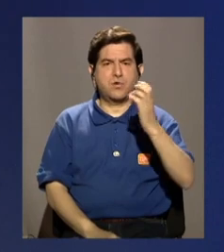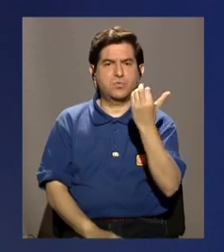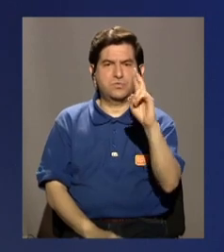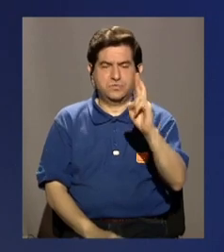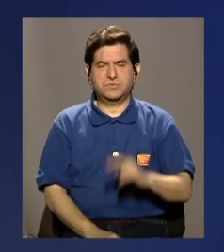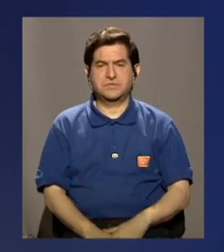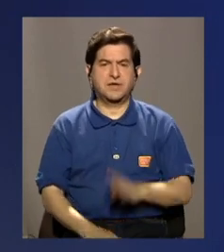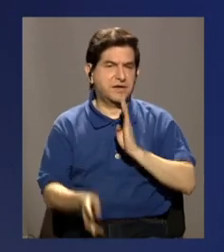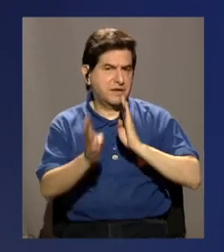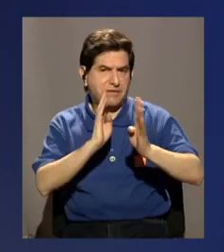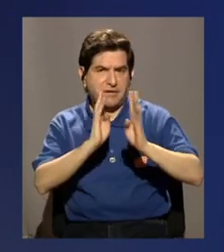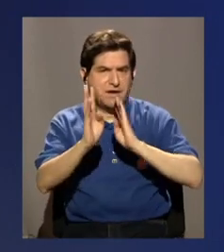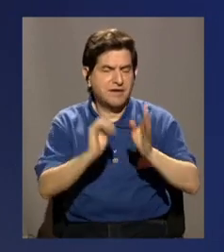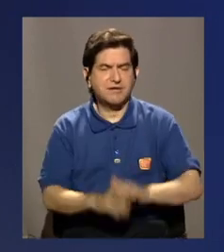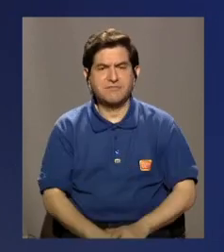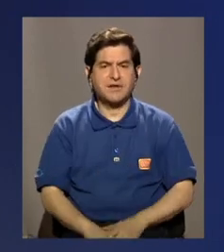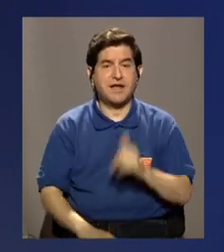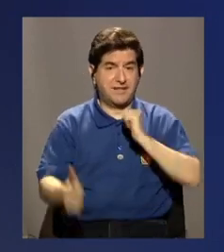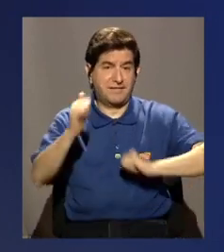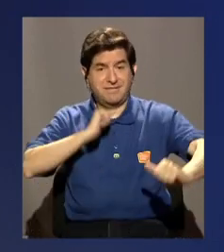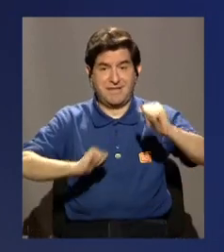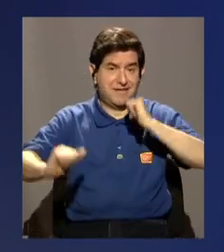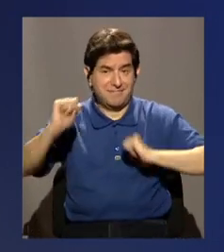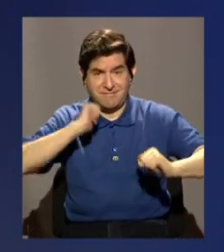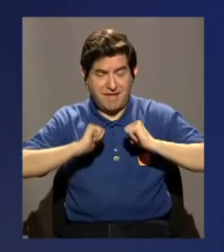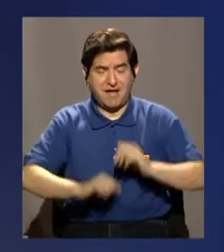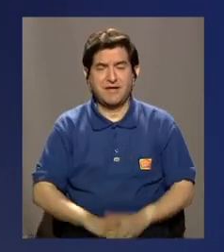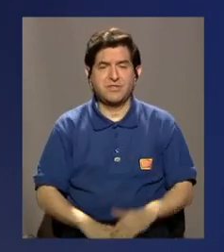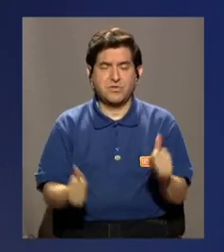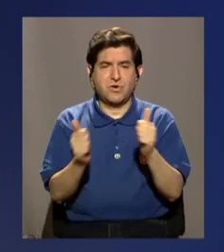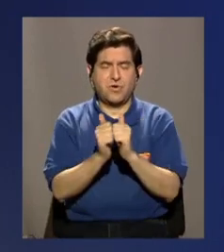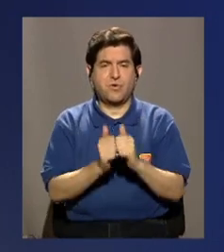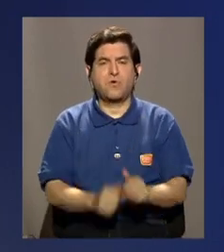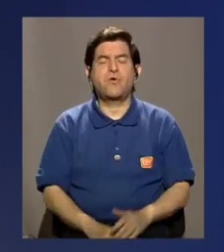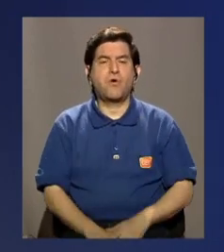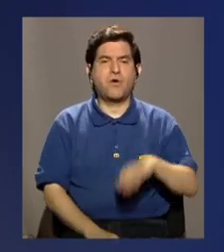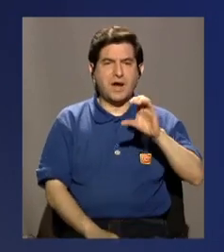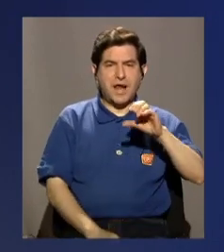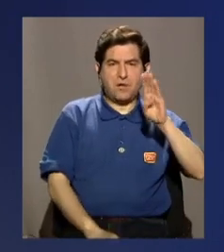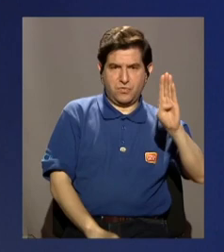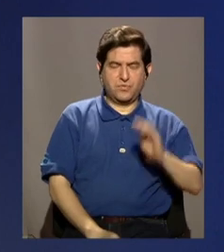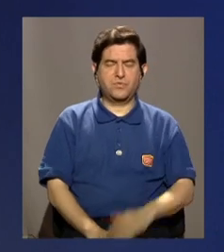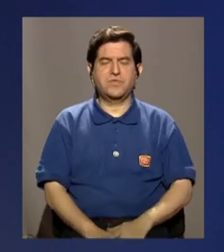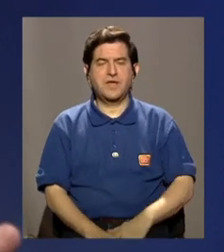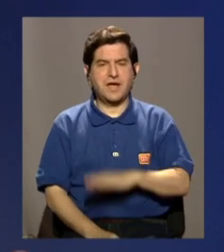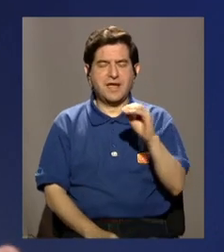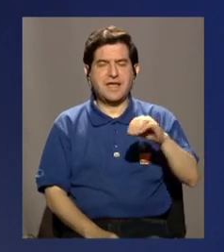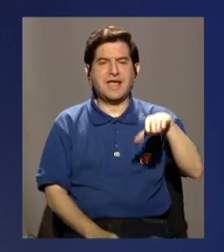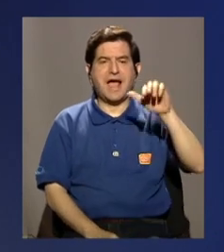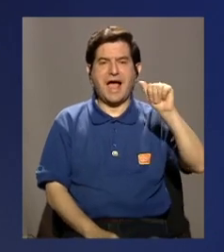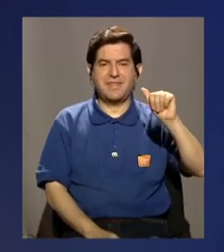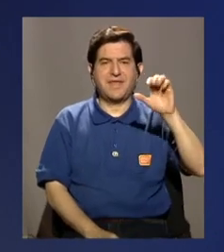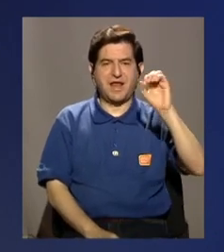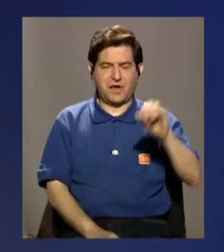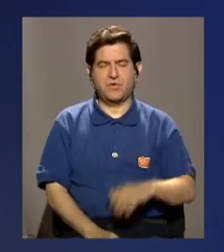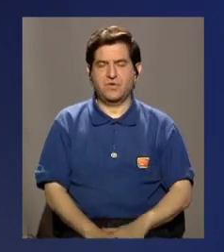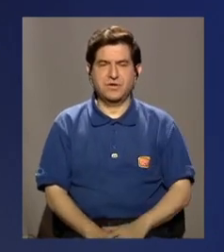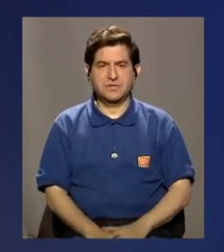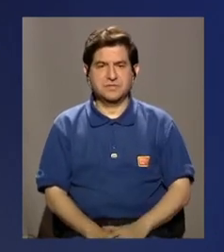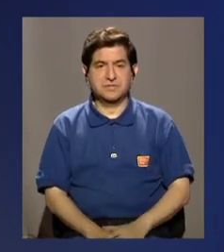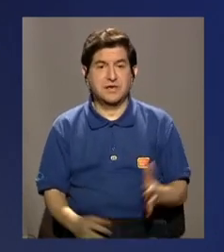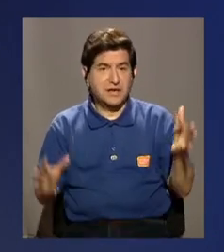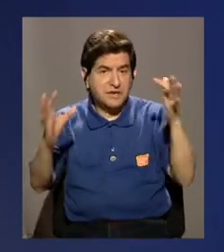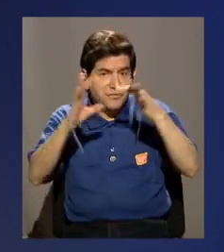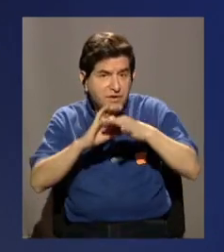usted hablando de teatro que con la dramaturga claudia barrionuevo con actrices andrea brisa